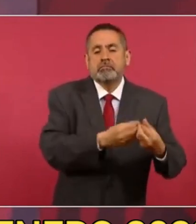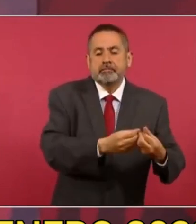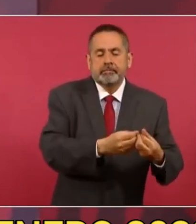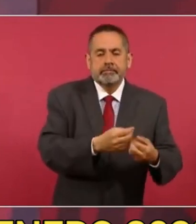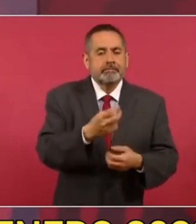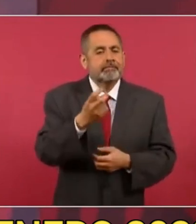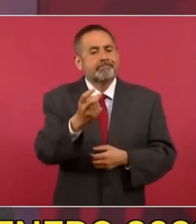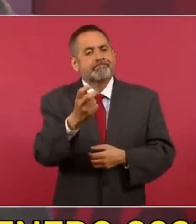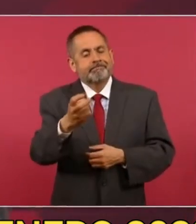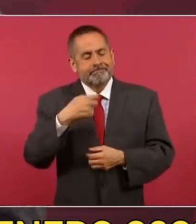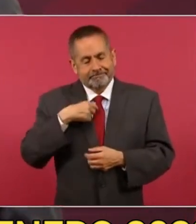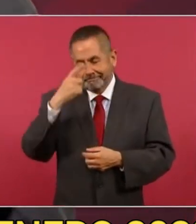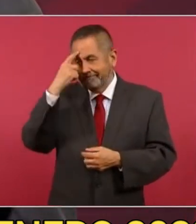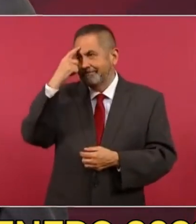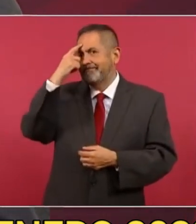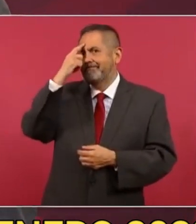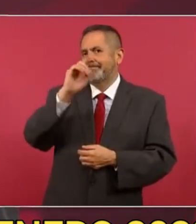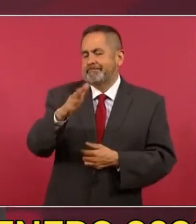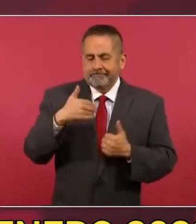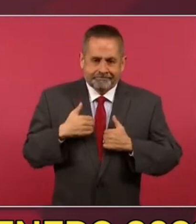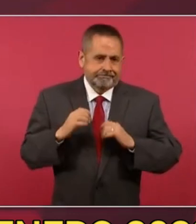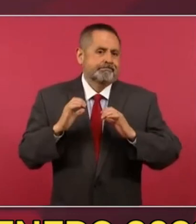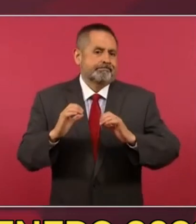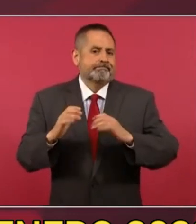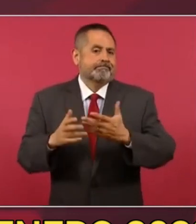porque sí